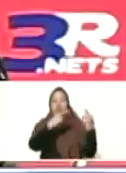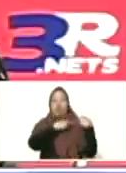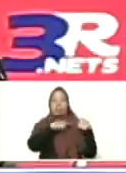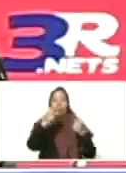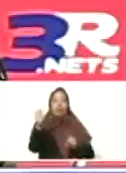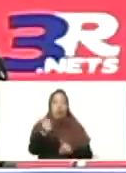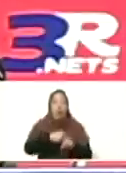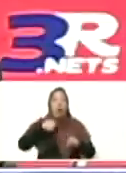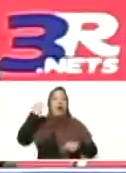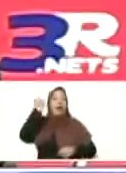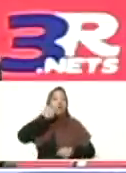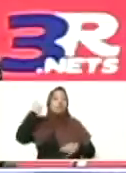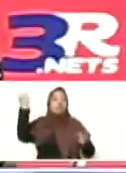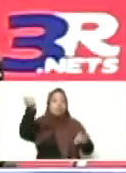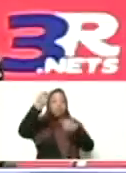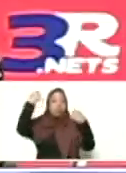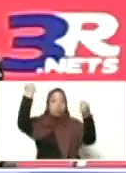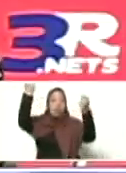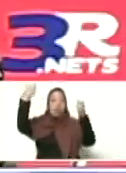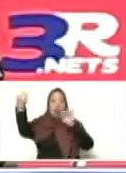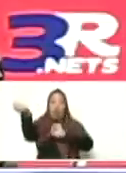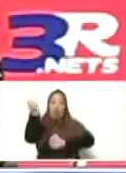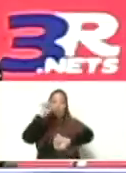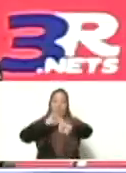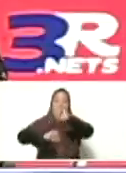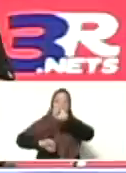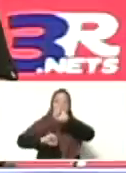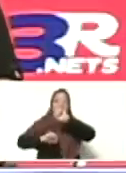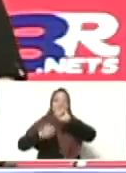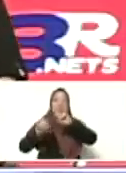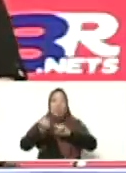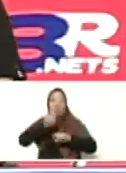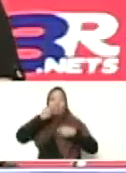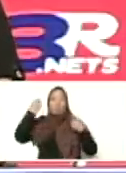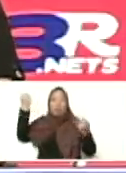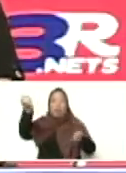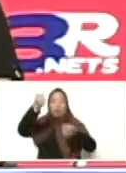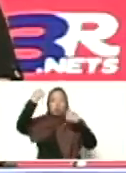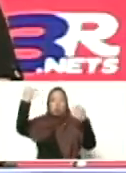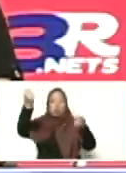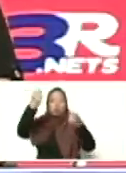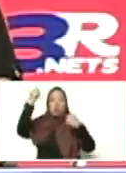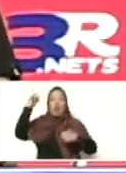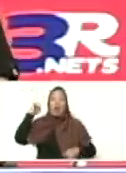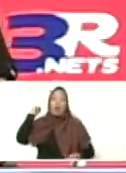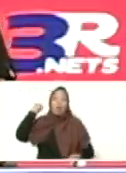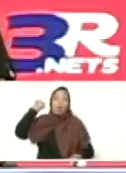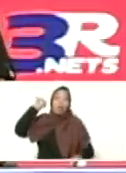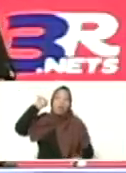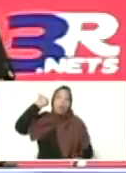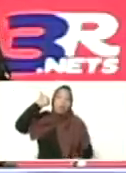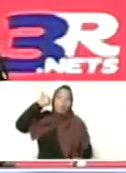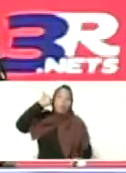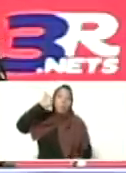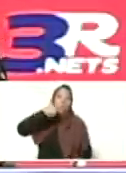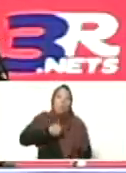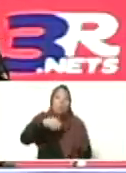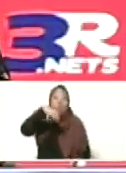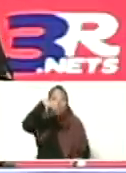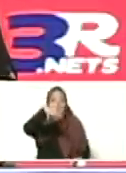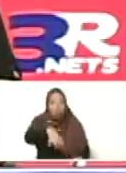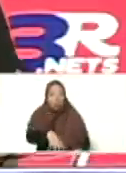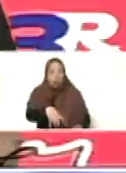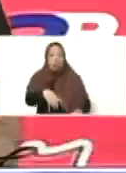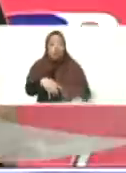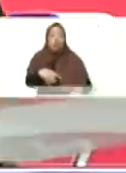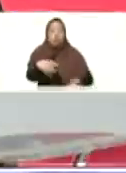uno es la defensa de las luchas que ellos han llevado durante años y como el estado en su conjunto